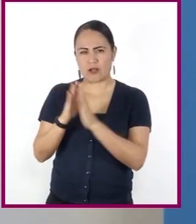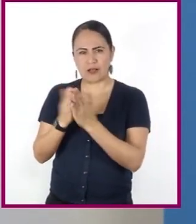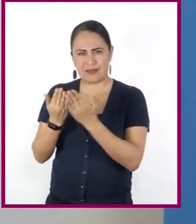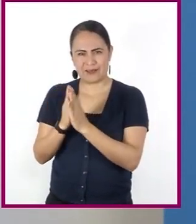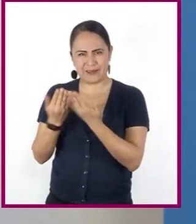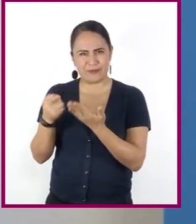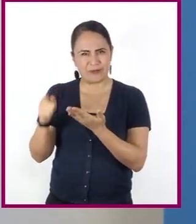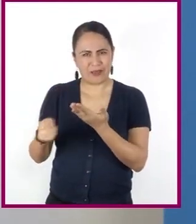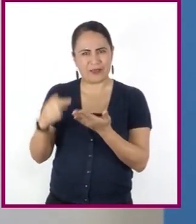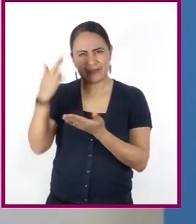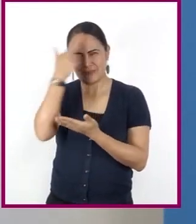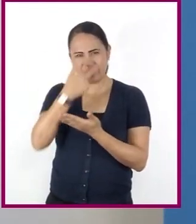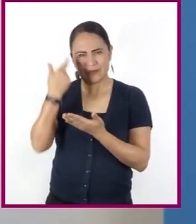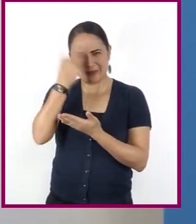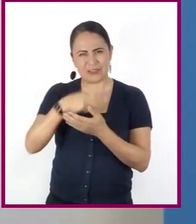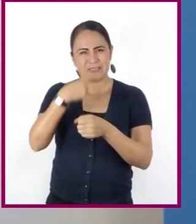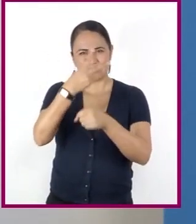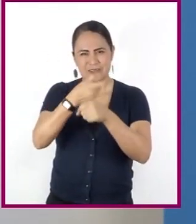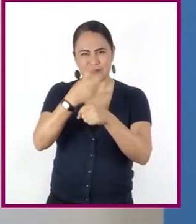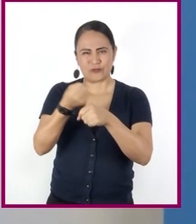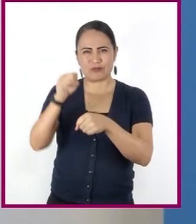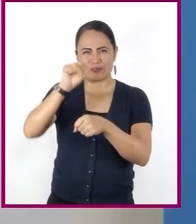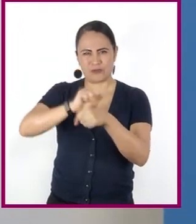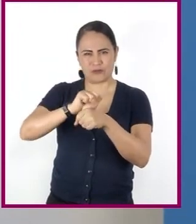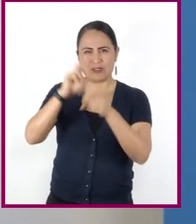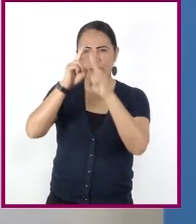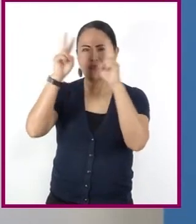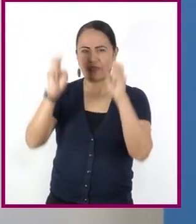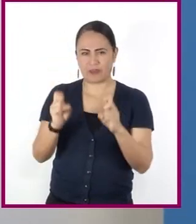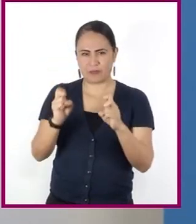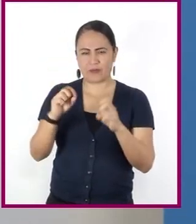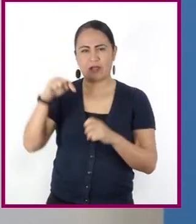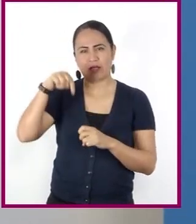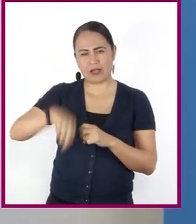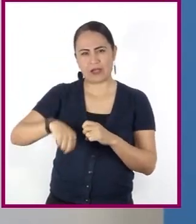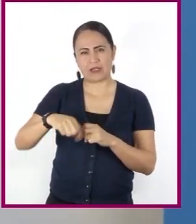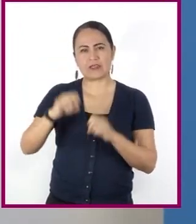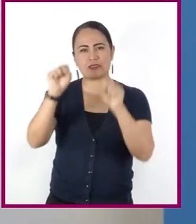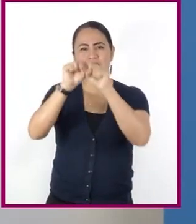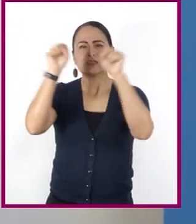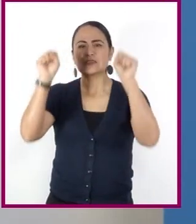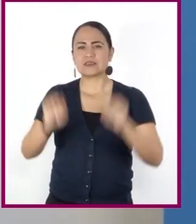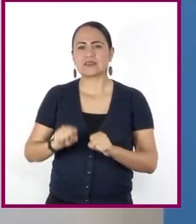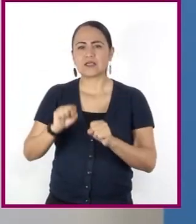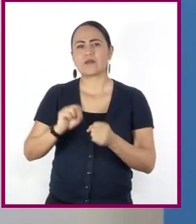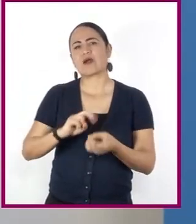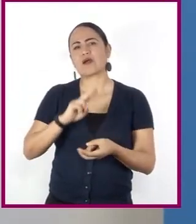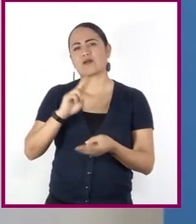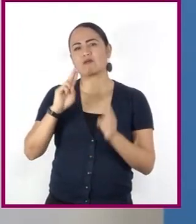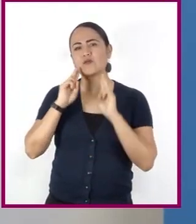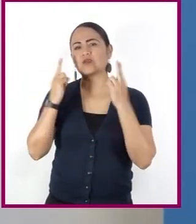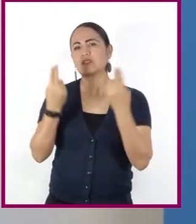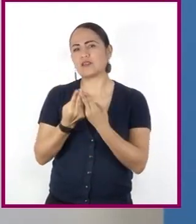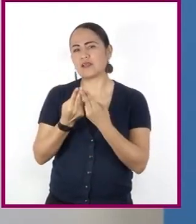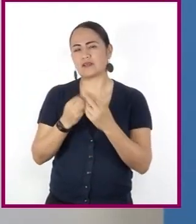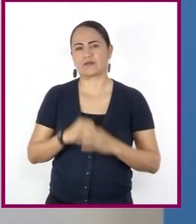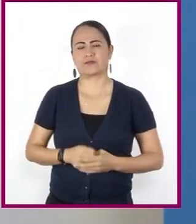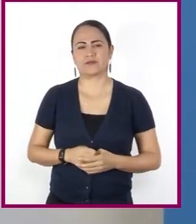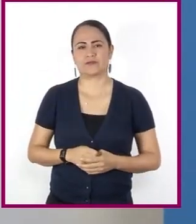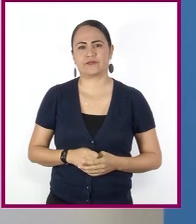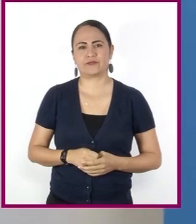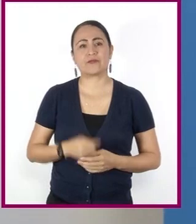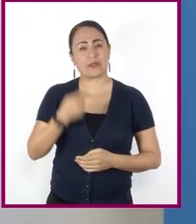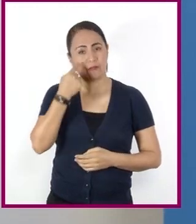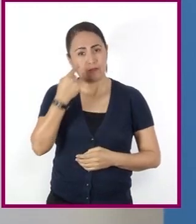libro de texto de segundo de secundaria en el tema correspondiente a los sistemas de unidades. Tomen en cuenta que